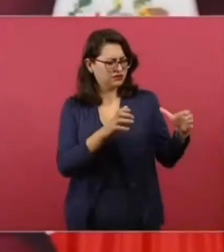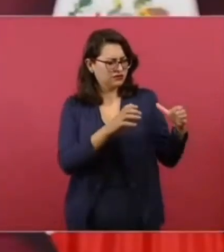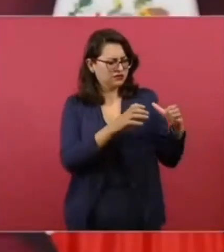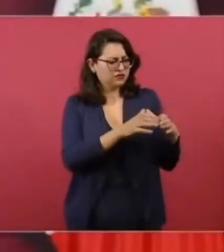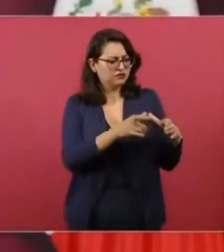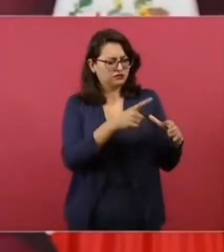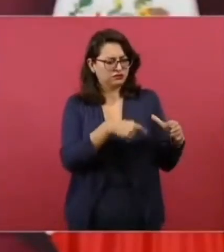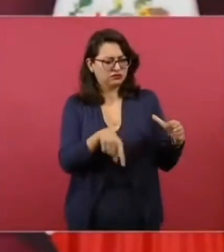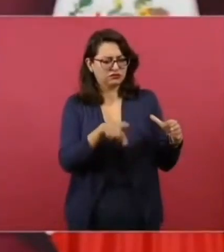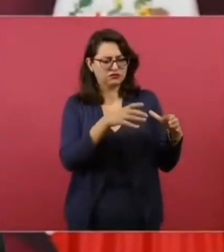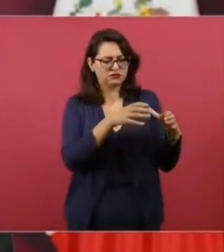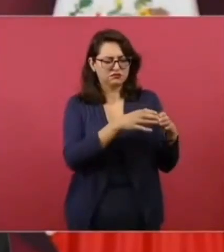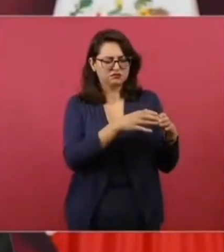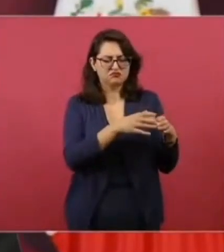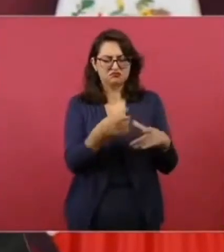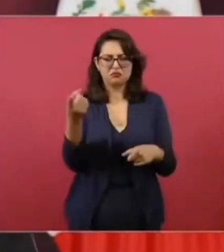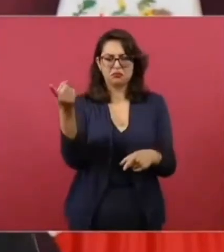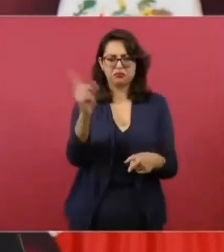los absorbió,